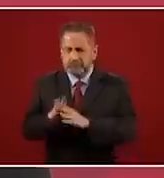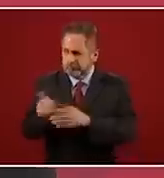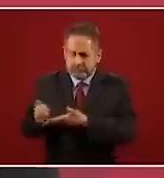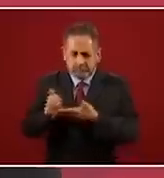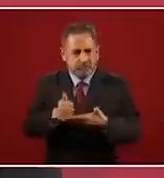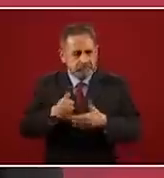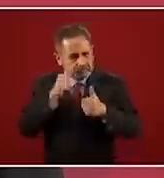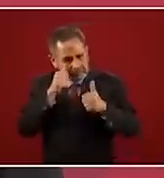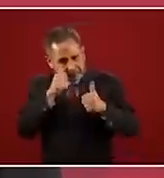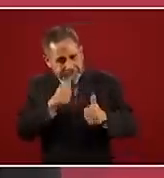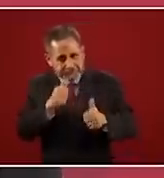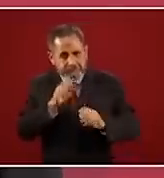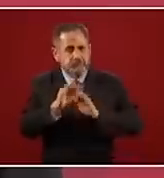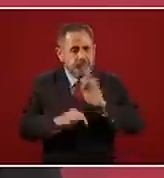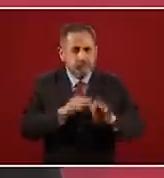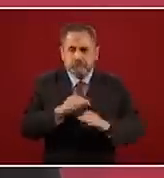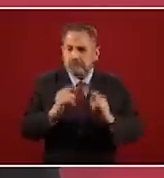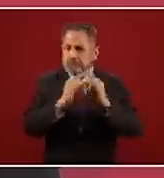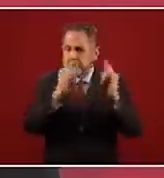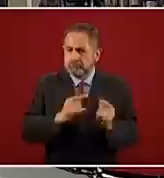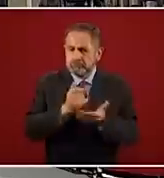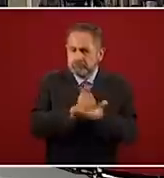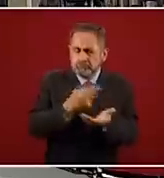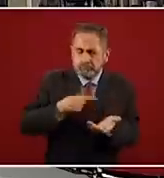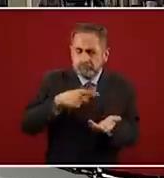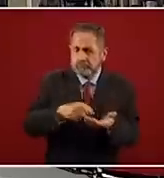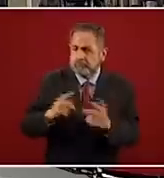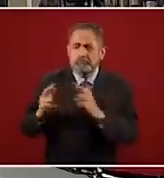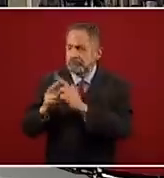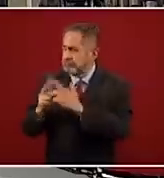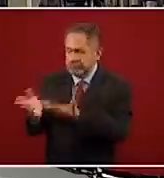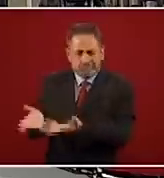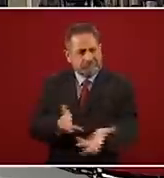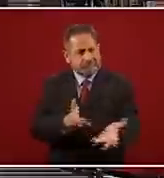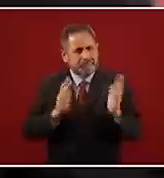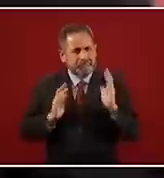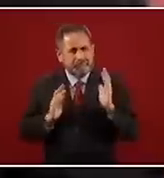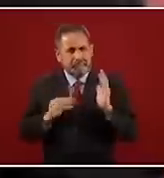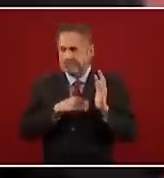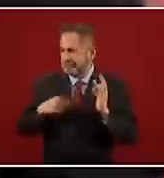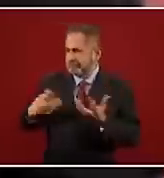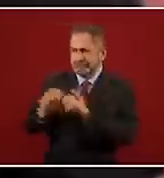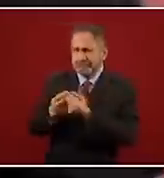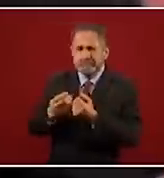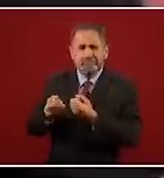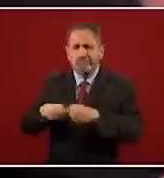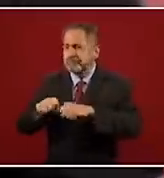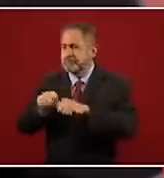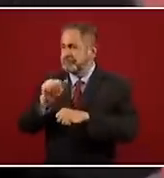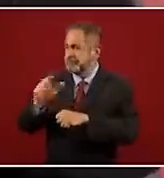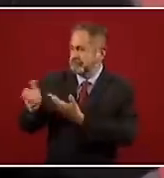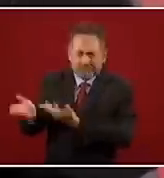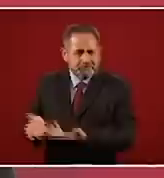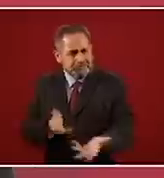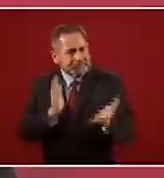asistir a un albergue a religiosos, a miembros de la sociedad